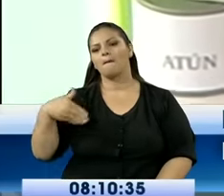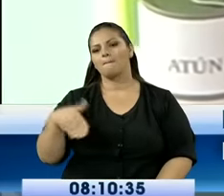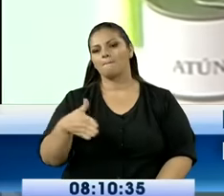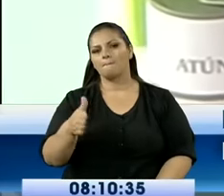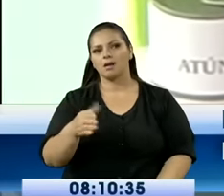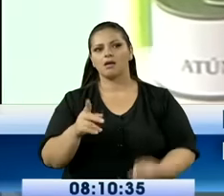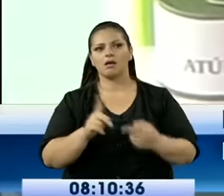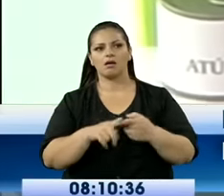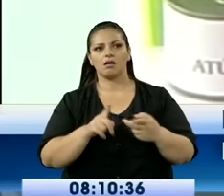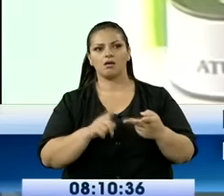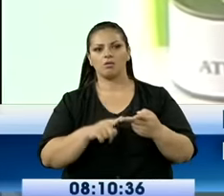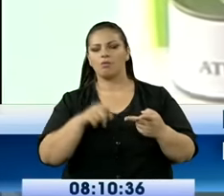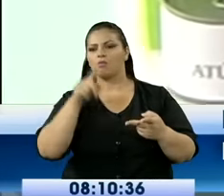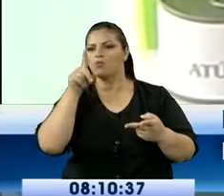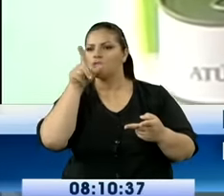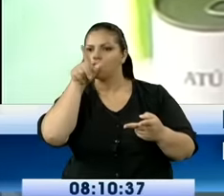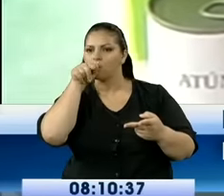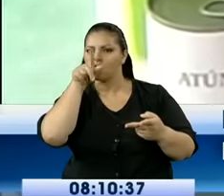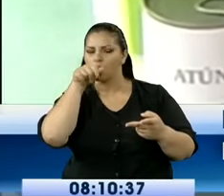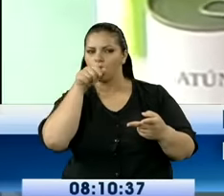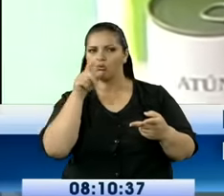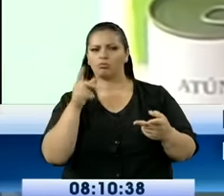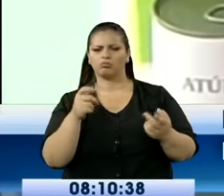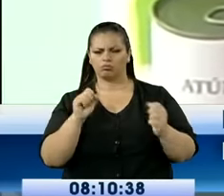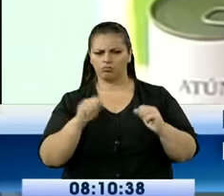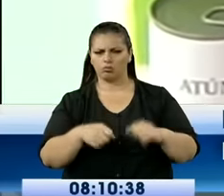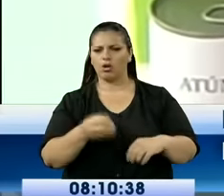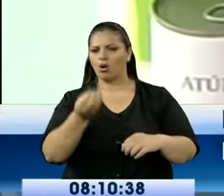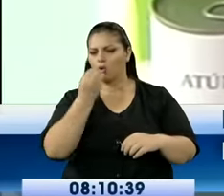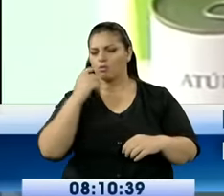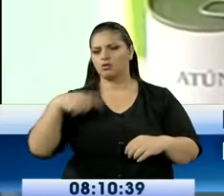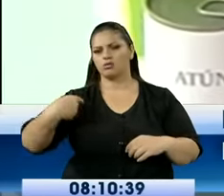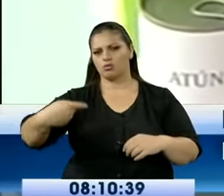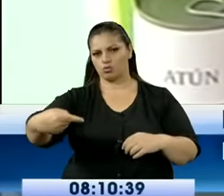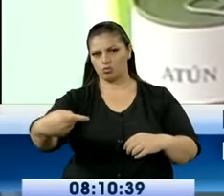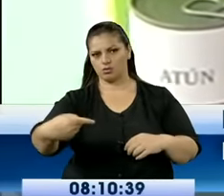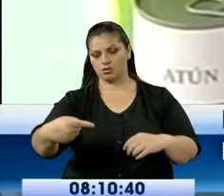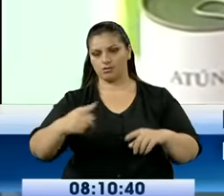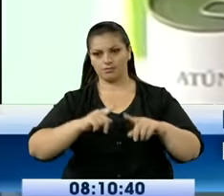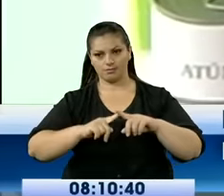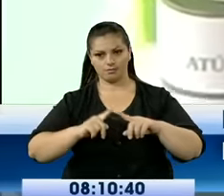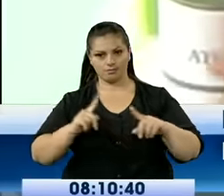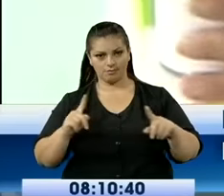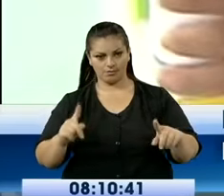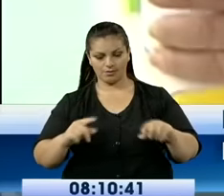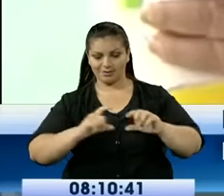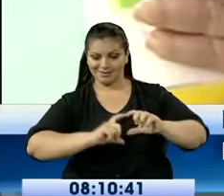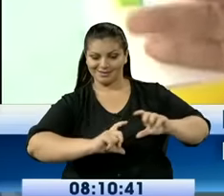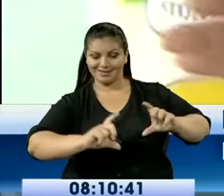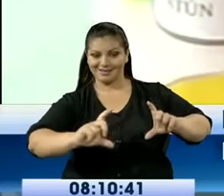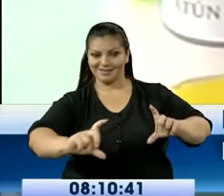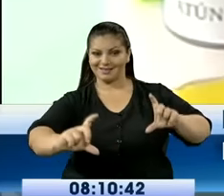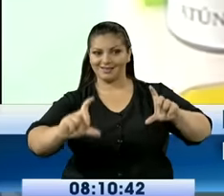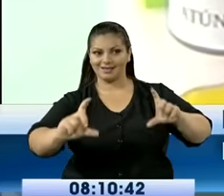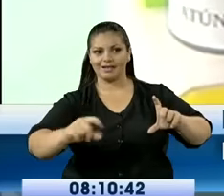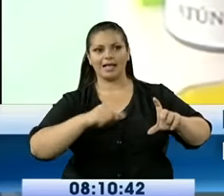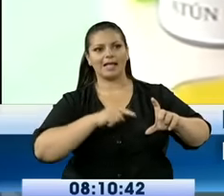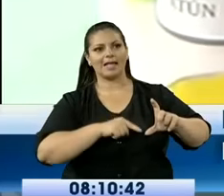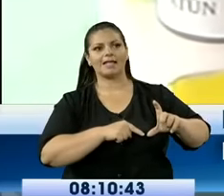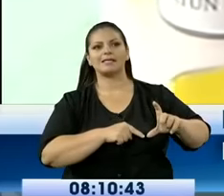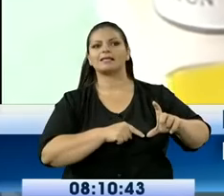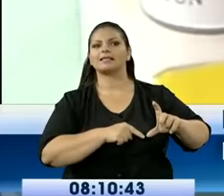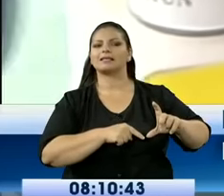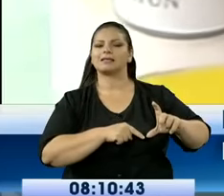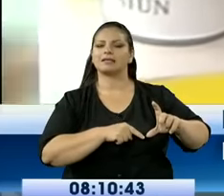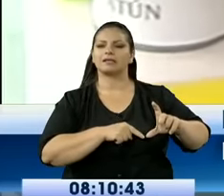pollo. Eso lo pueden hacer a diario. Pero en esta línea tenemos los alimentos ya